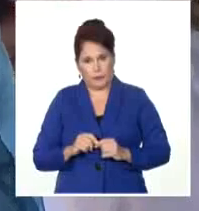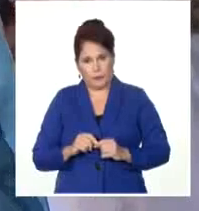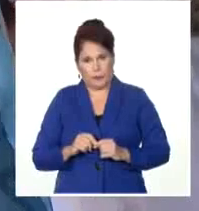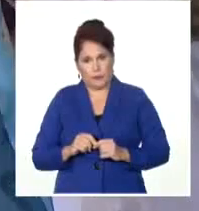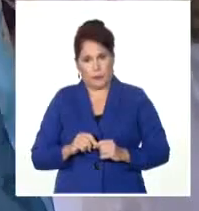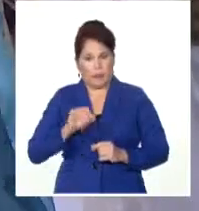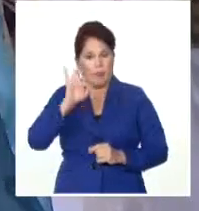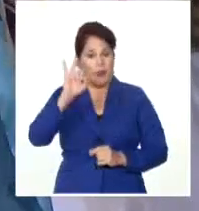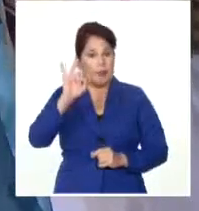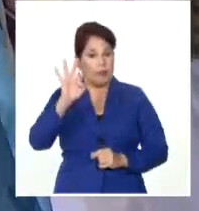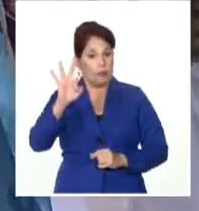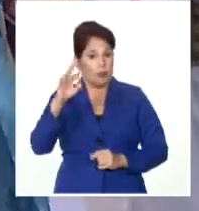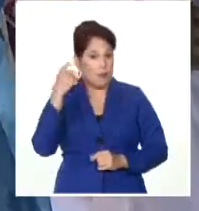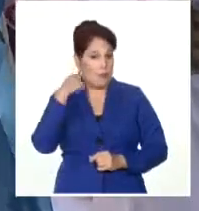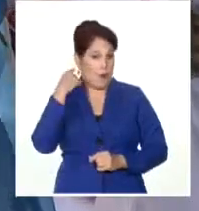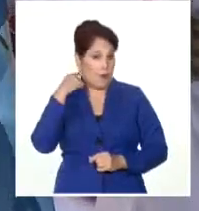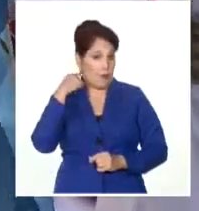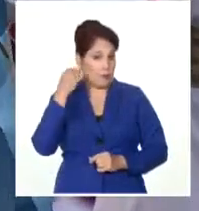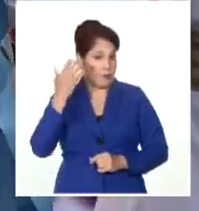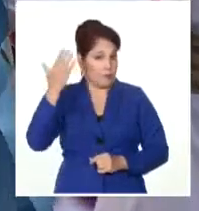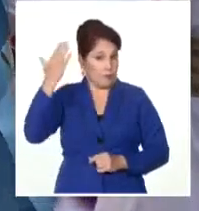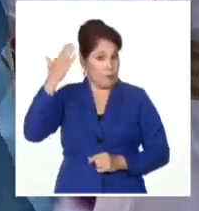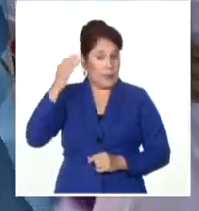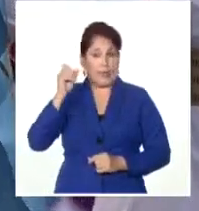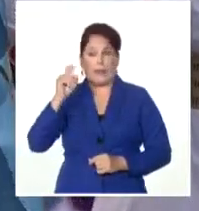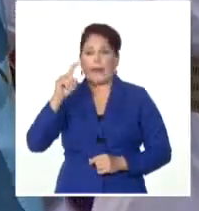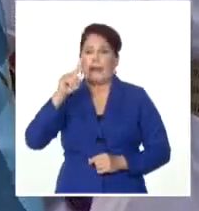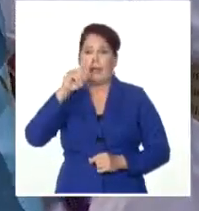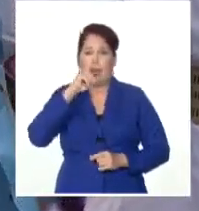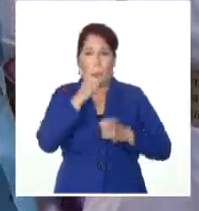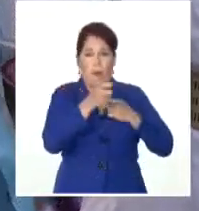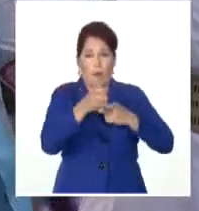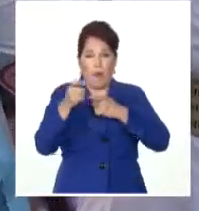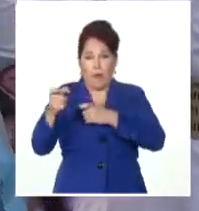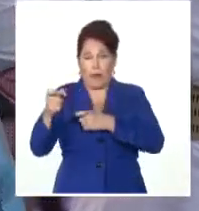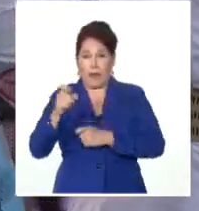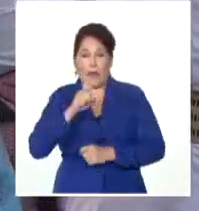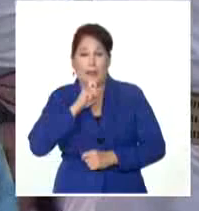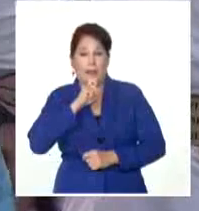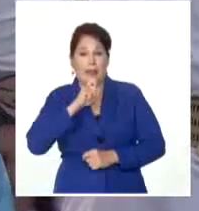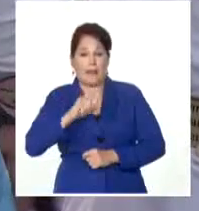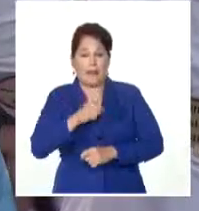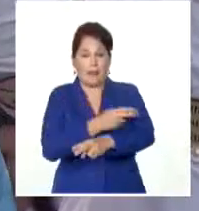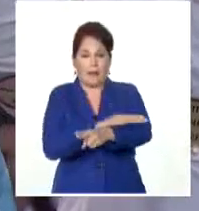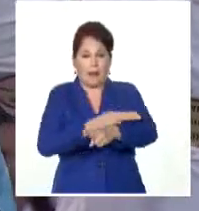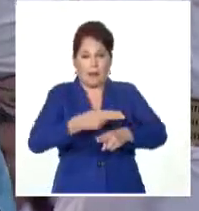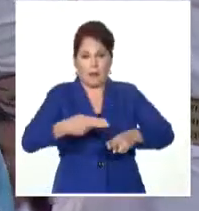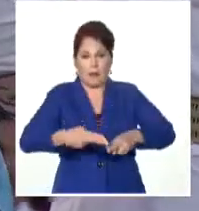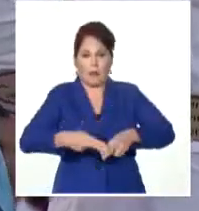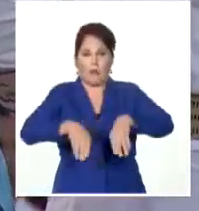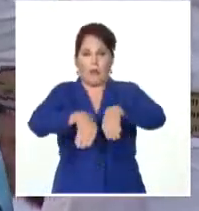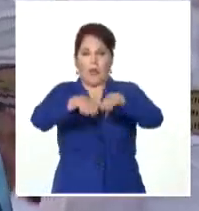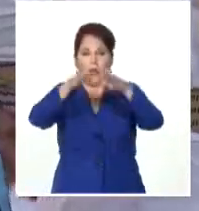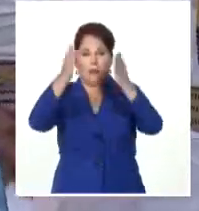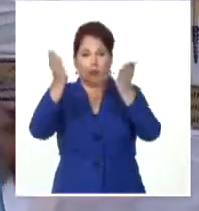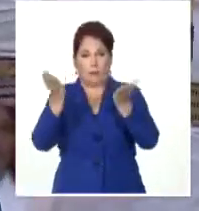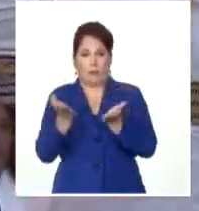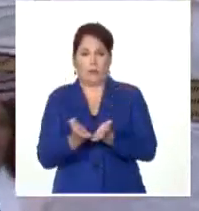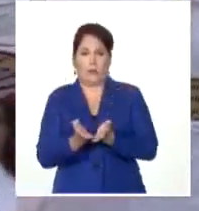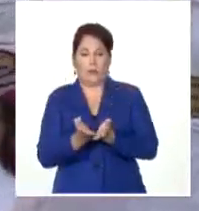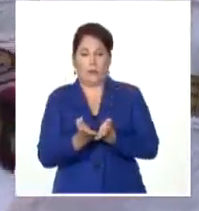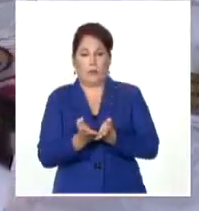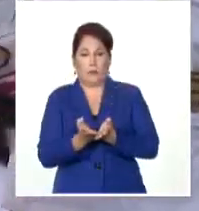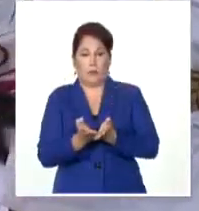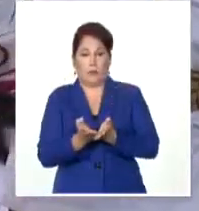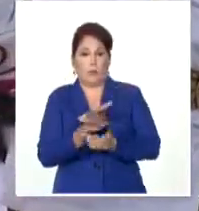Hace 78 años terminó la guerra más sangrienta en la historia de la humanidad. Nuestro